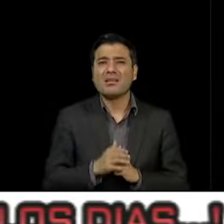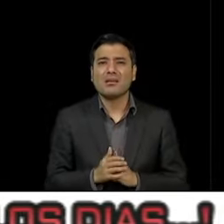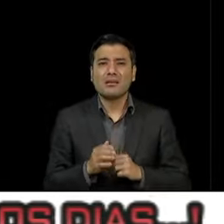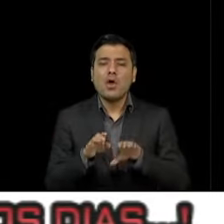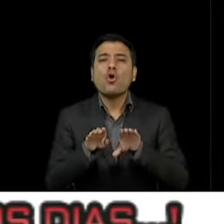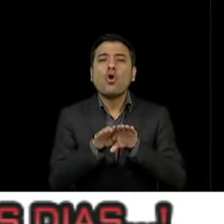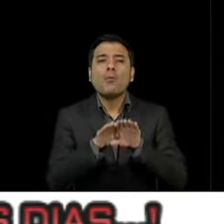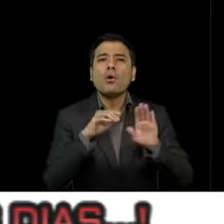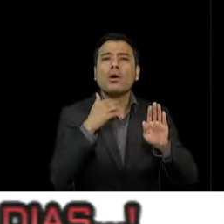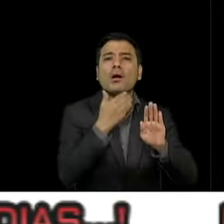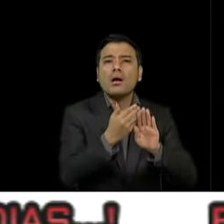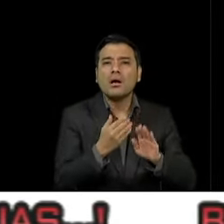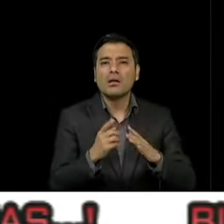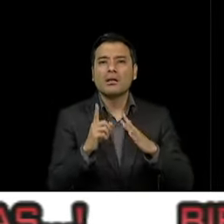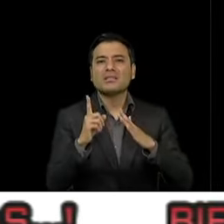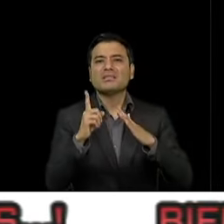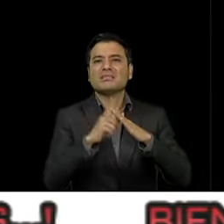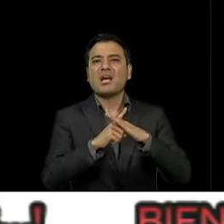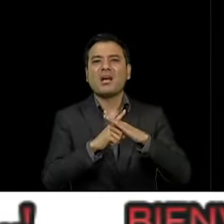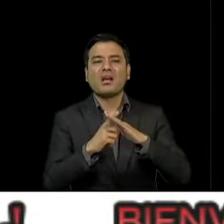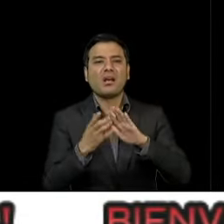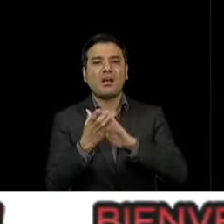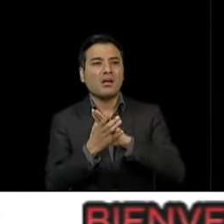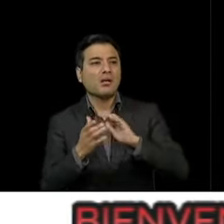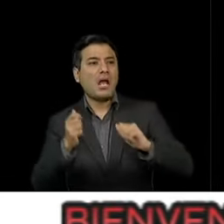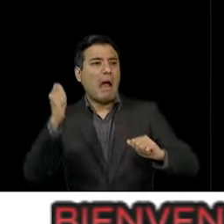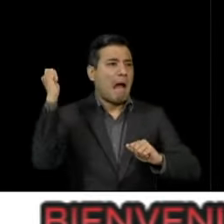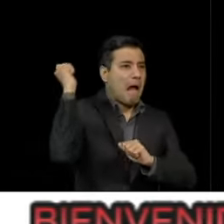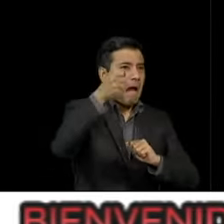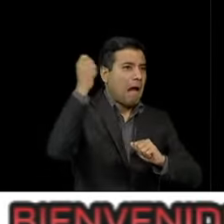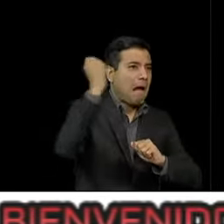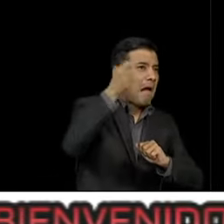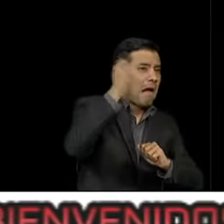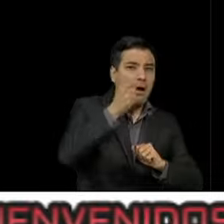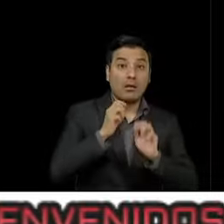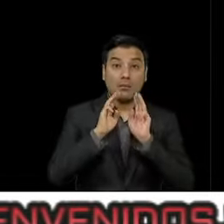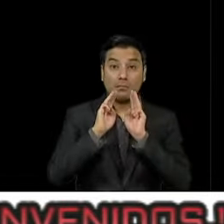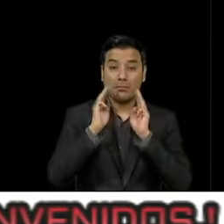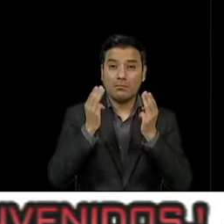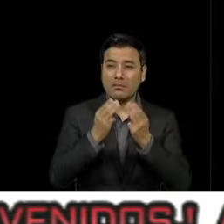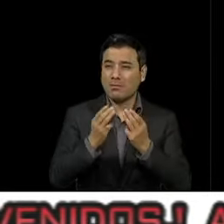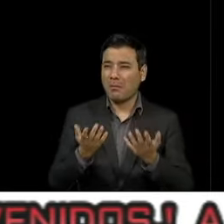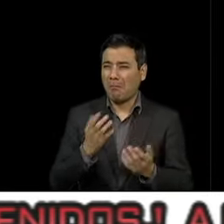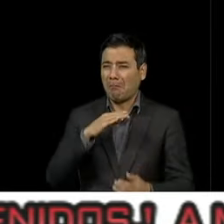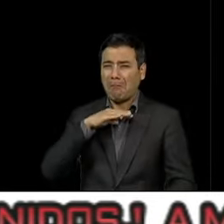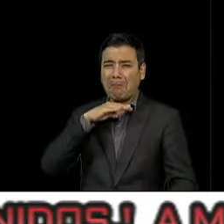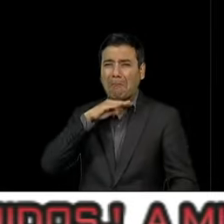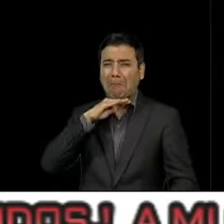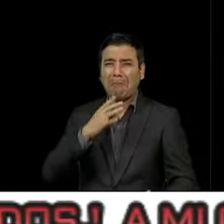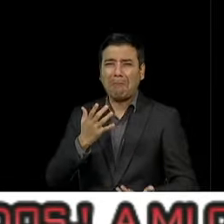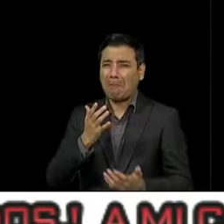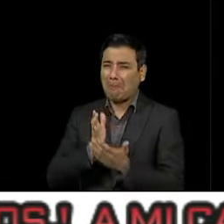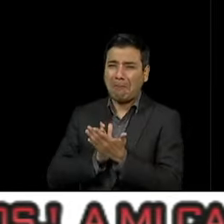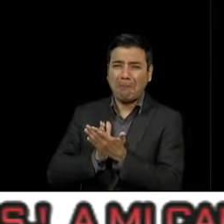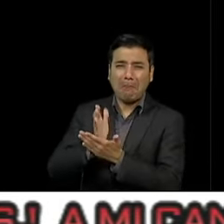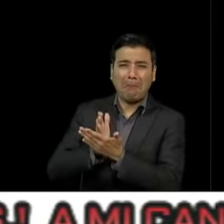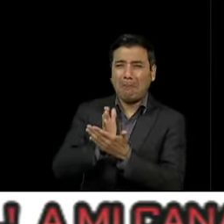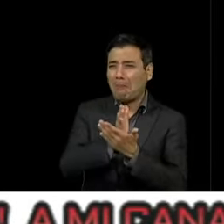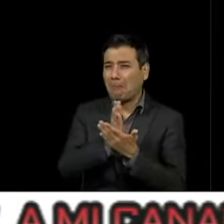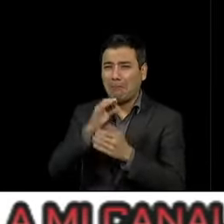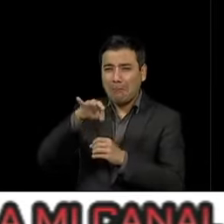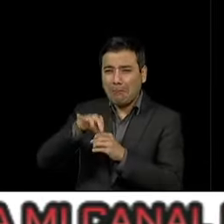chanclazos. Y lo que ha generado pues es que el crimen organizado está interviniendo y Morena se